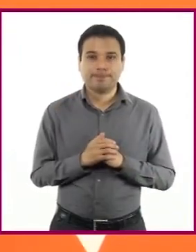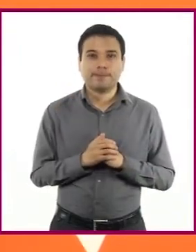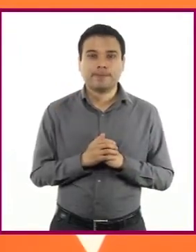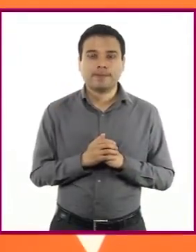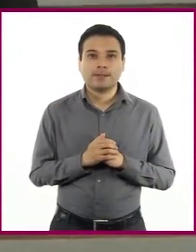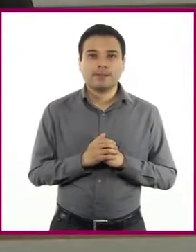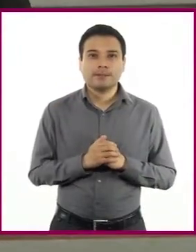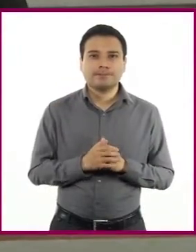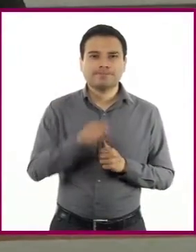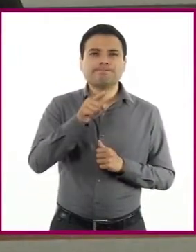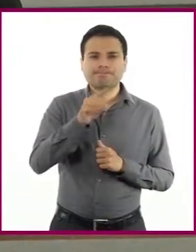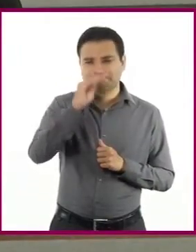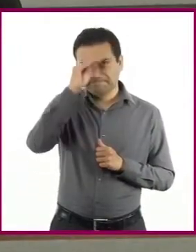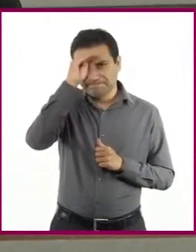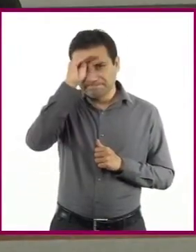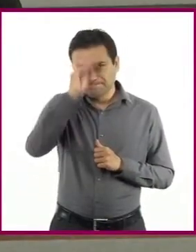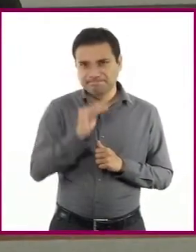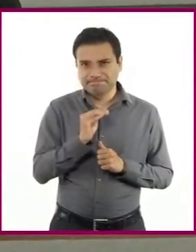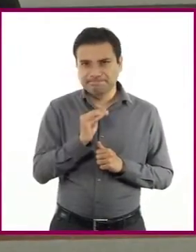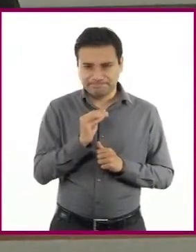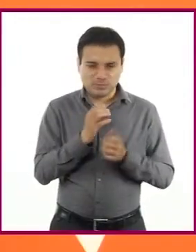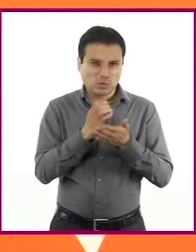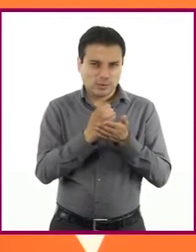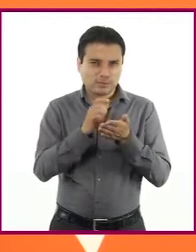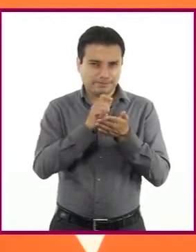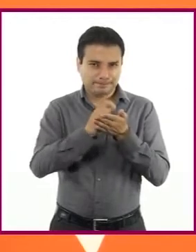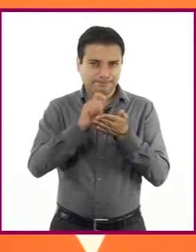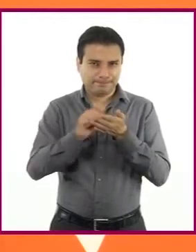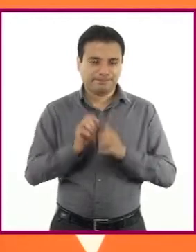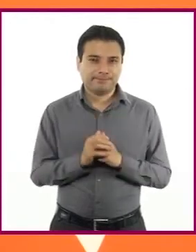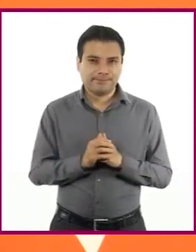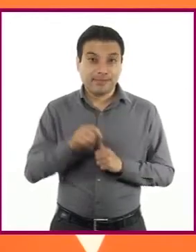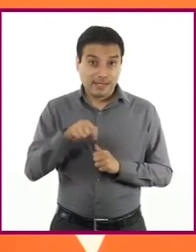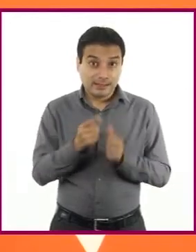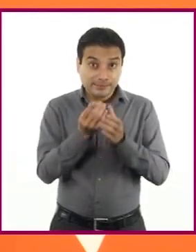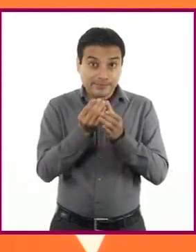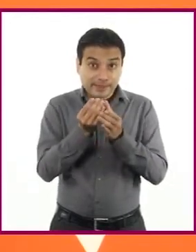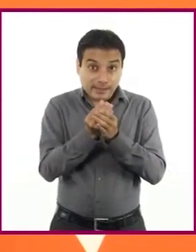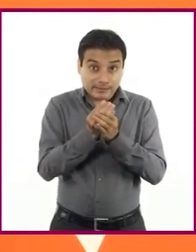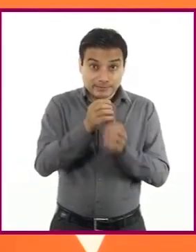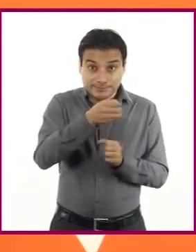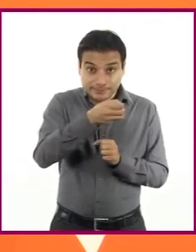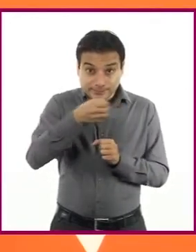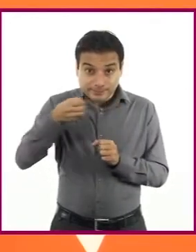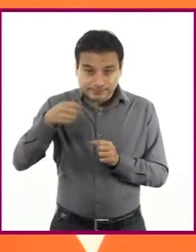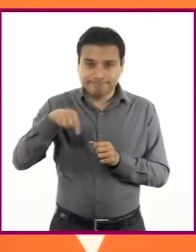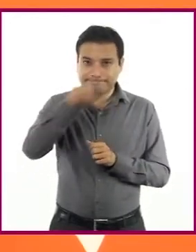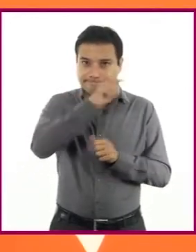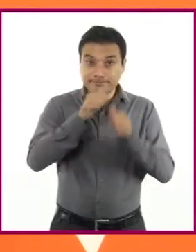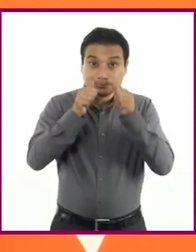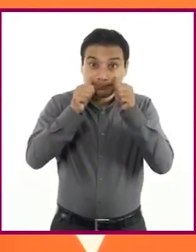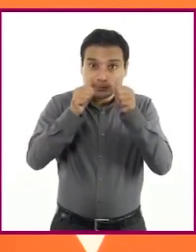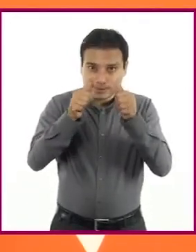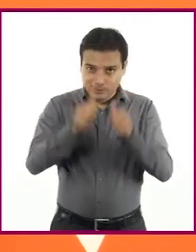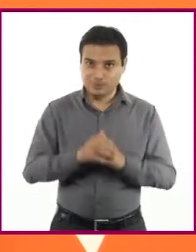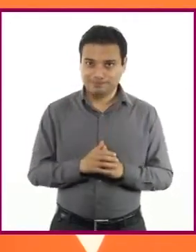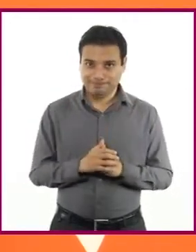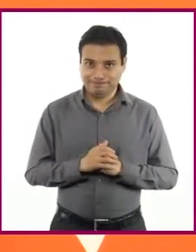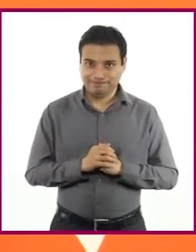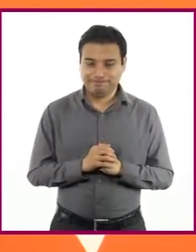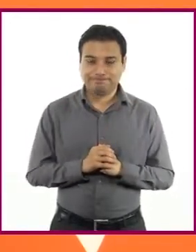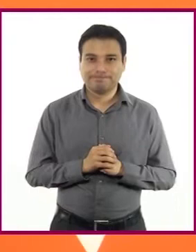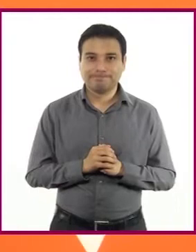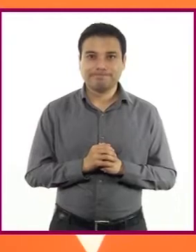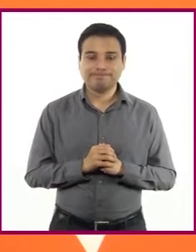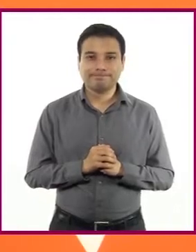del significado. Mantengan toda su atención durante el desarrollo de la sesión a fin de verificar sus respuestas.